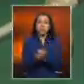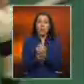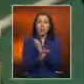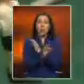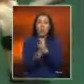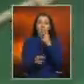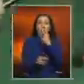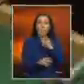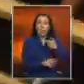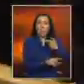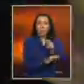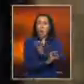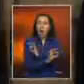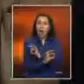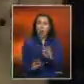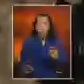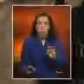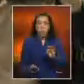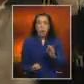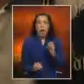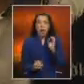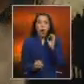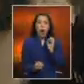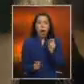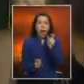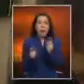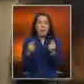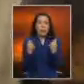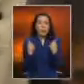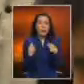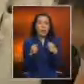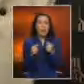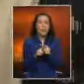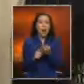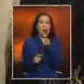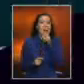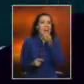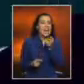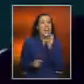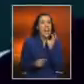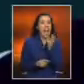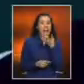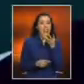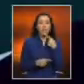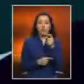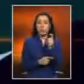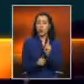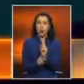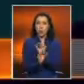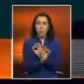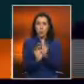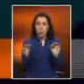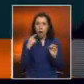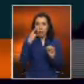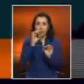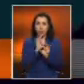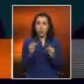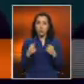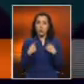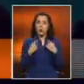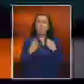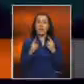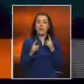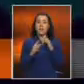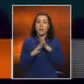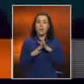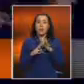visto una pistola acá o que un alumno trate con garabato a otra persona. No, jamás hemos visto eso. Entonces, por eso estamos más que